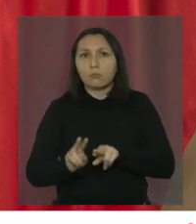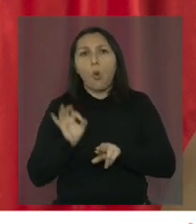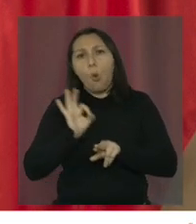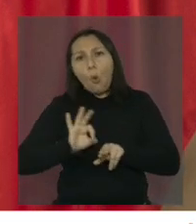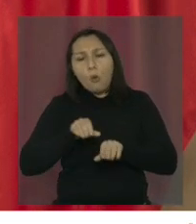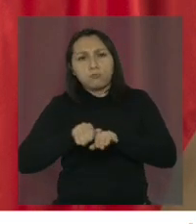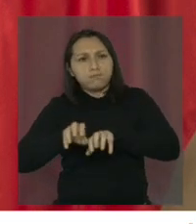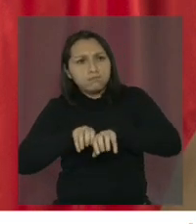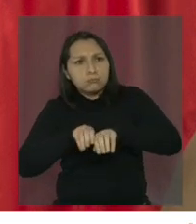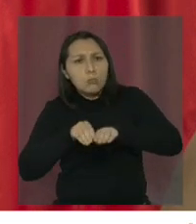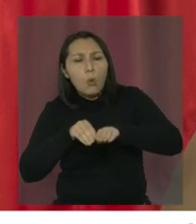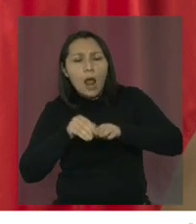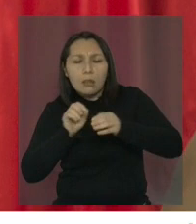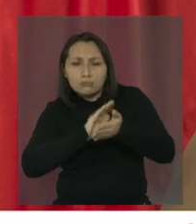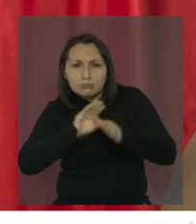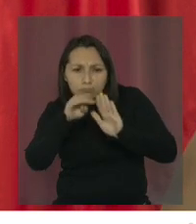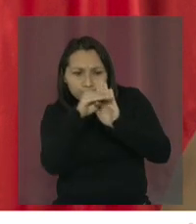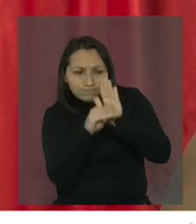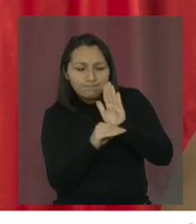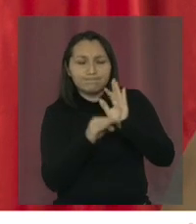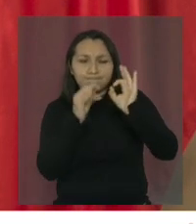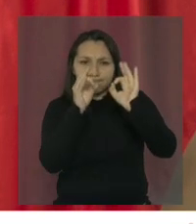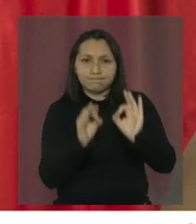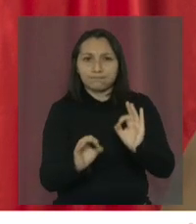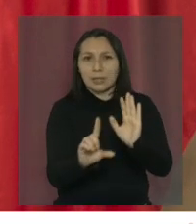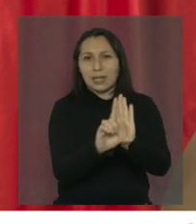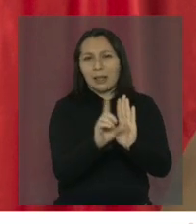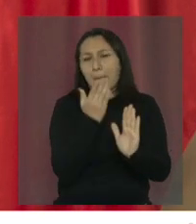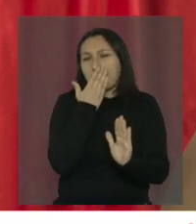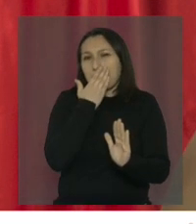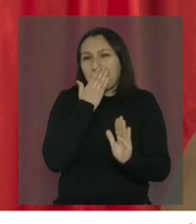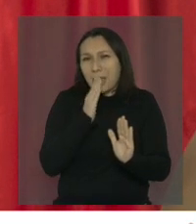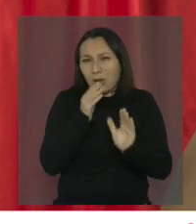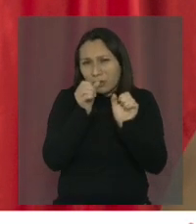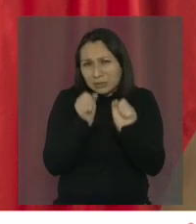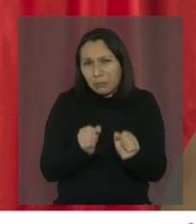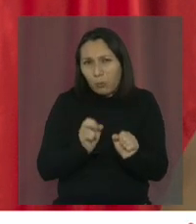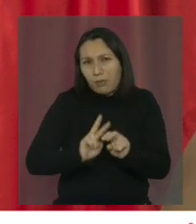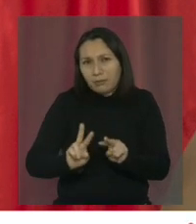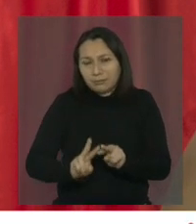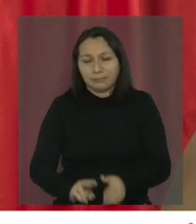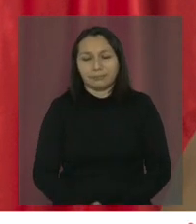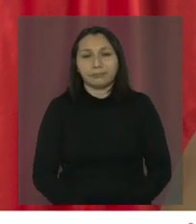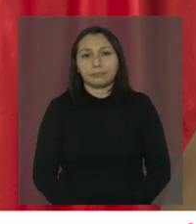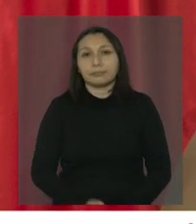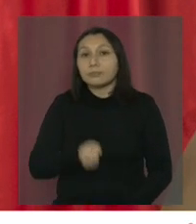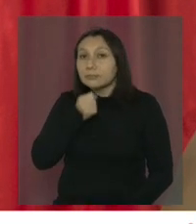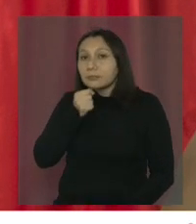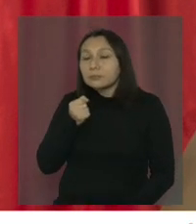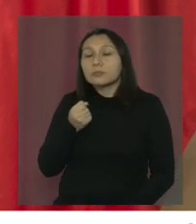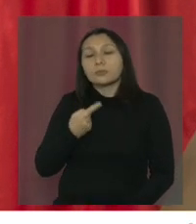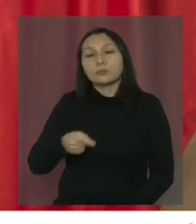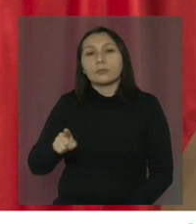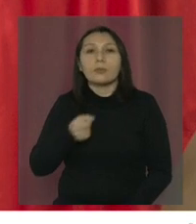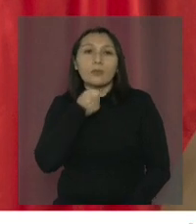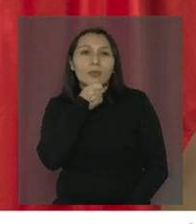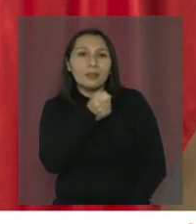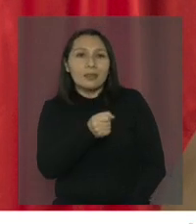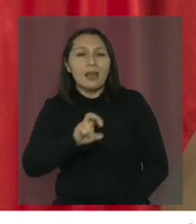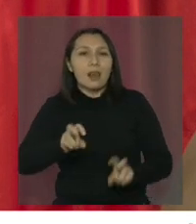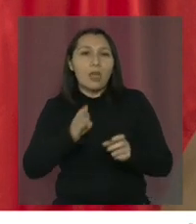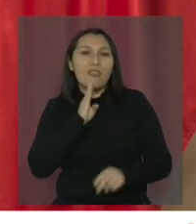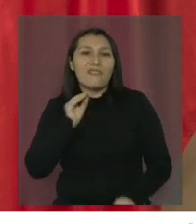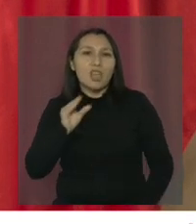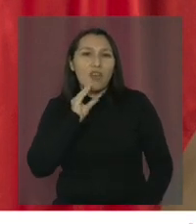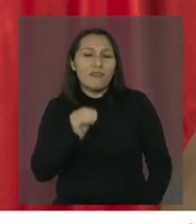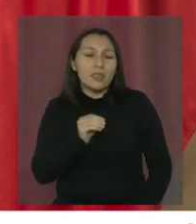desplegar una agenda programática y legislativa de la mejor forma posible ministra buenos días estoy abrir el campo de radio